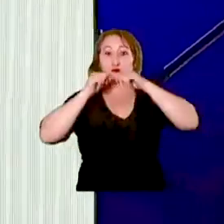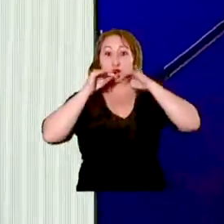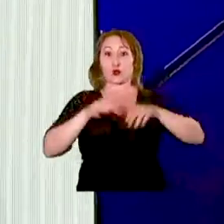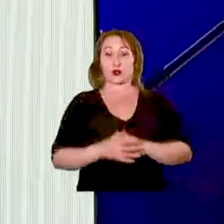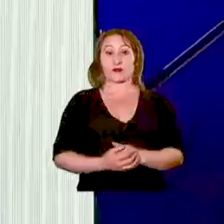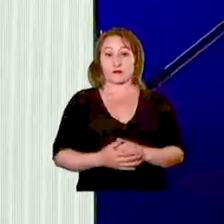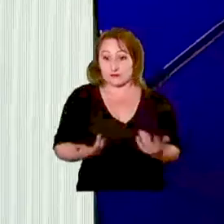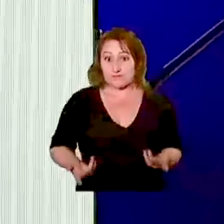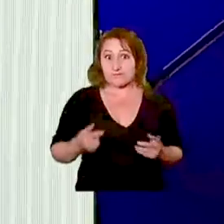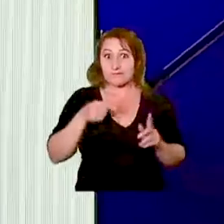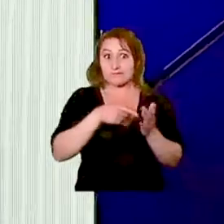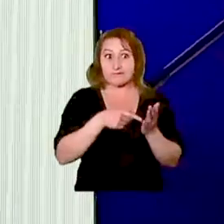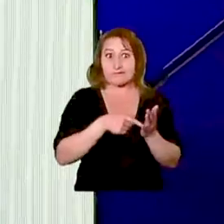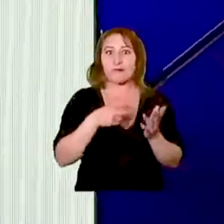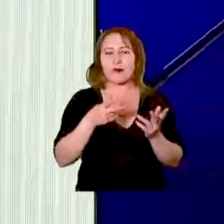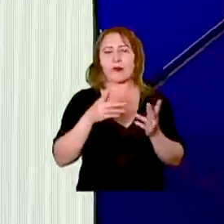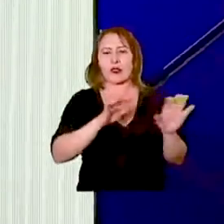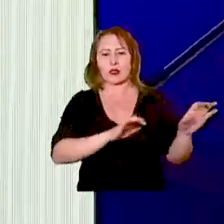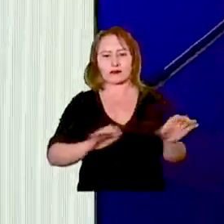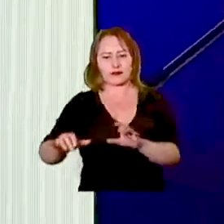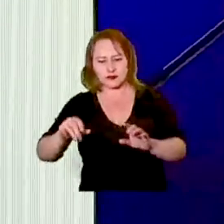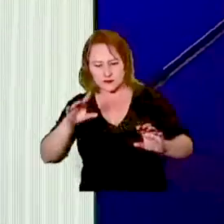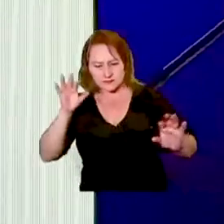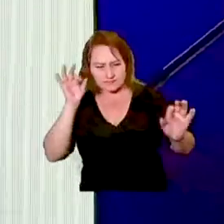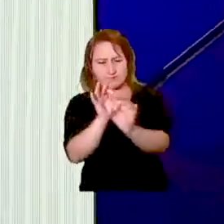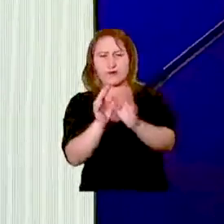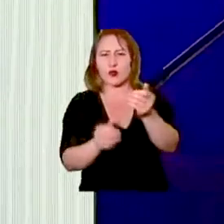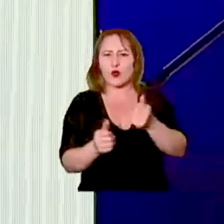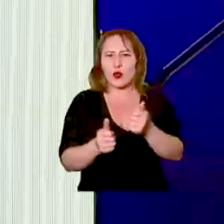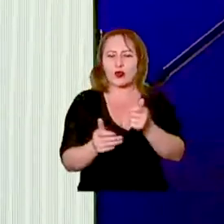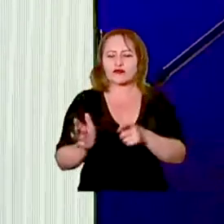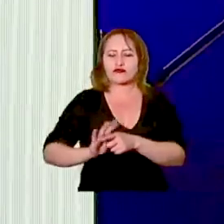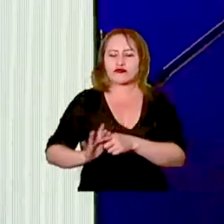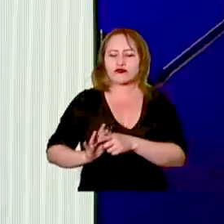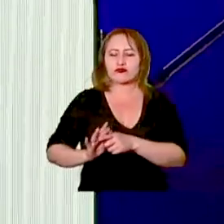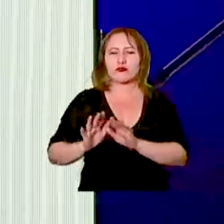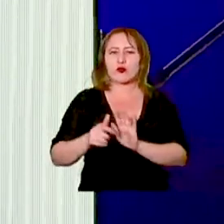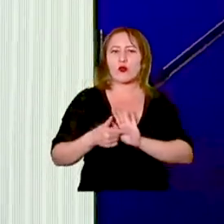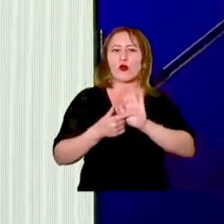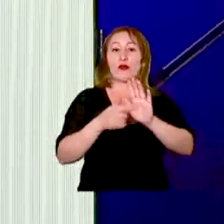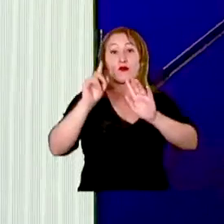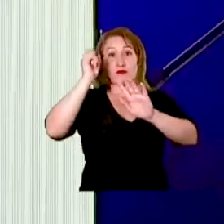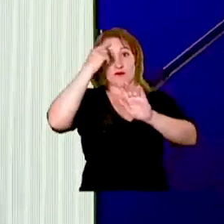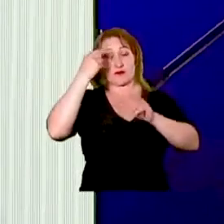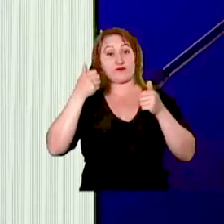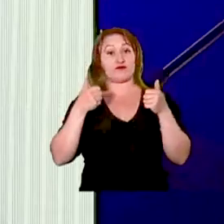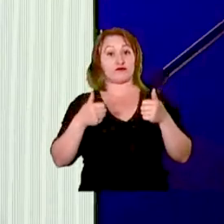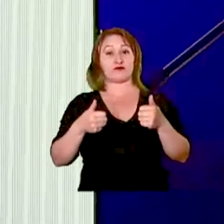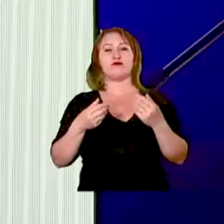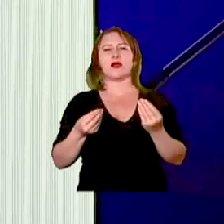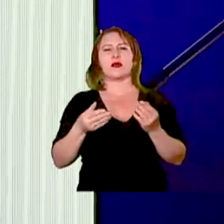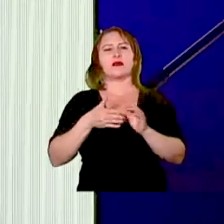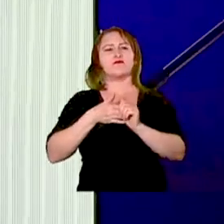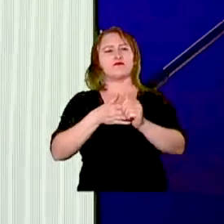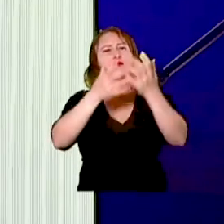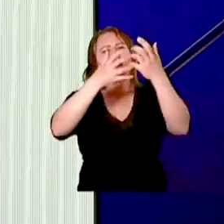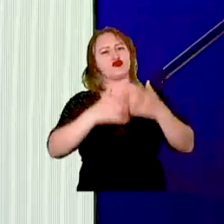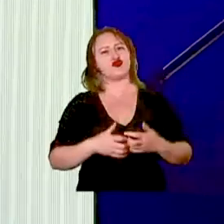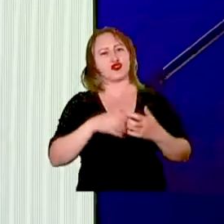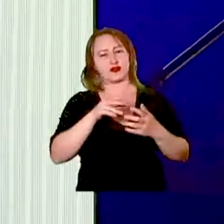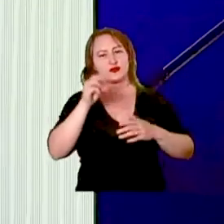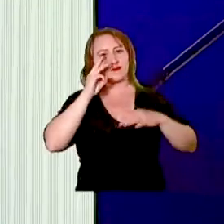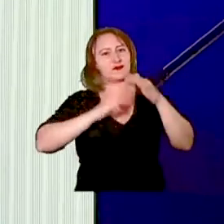A partir de esta premisa, las acciones se han centrado en implementar un modelo de buena gobernanza para guiar las funciones misionales de